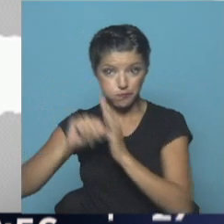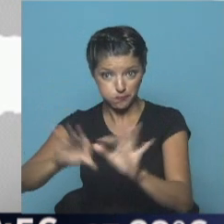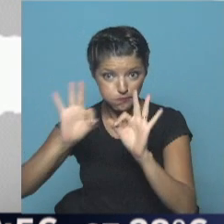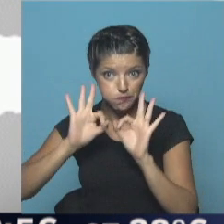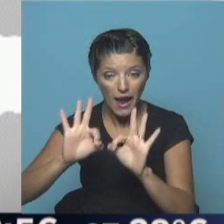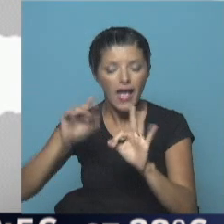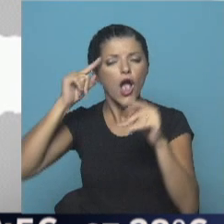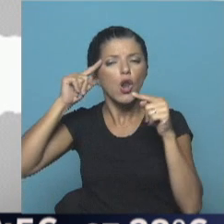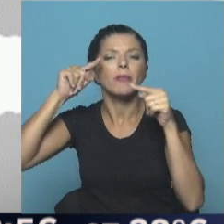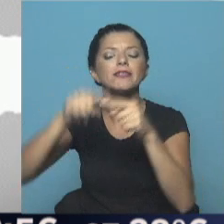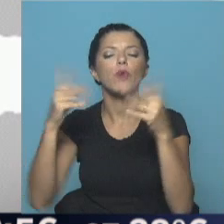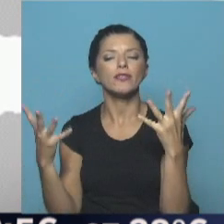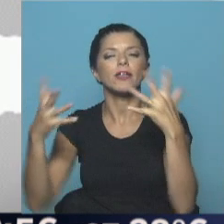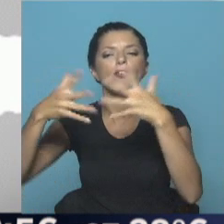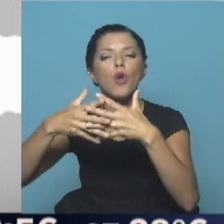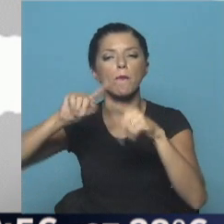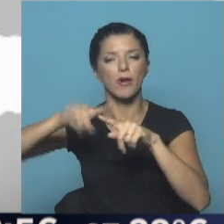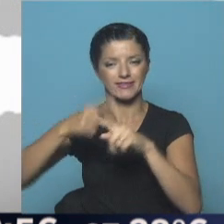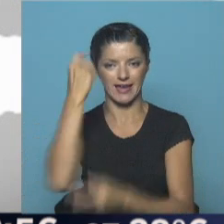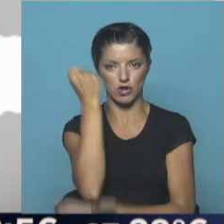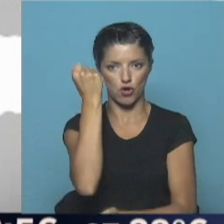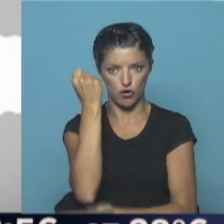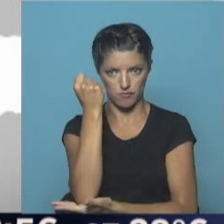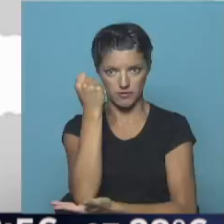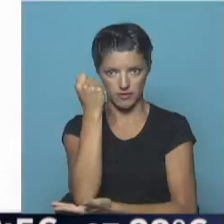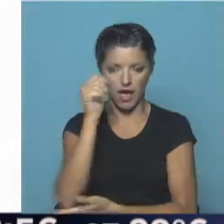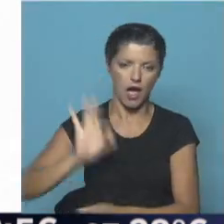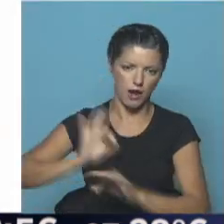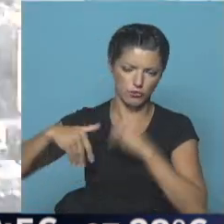objetivo de integración política y económica a lo largo de las décadas.